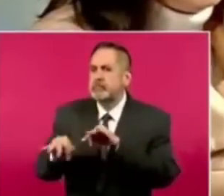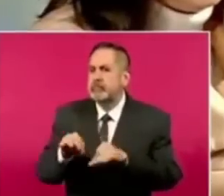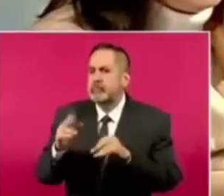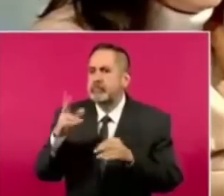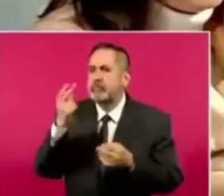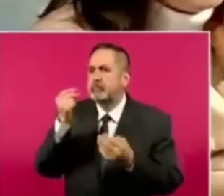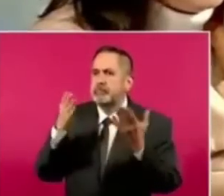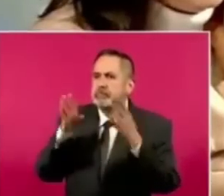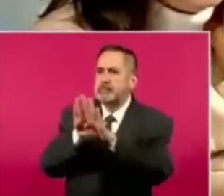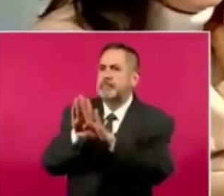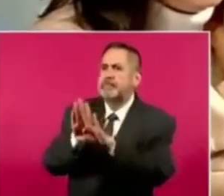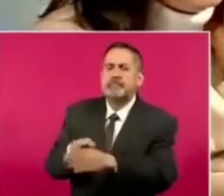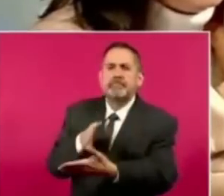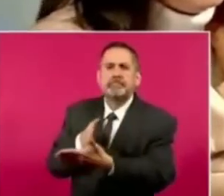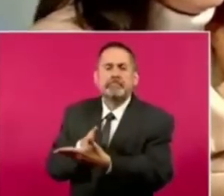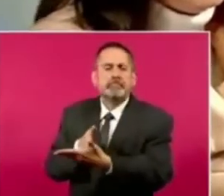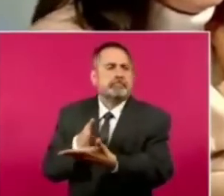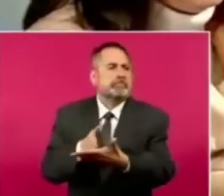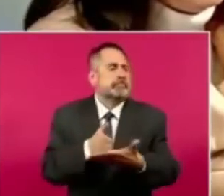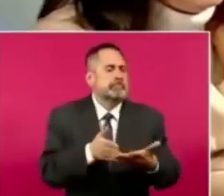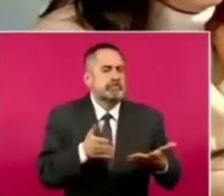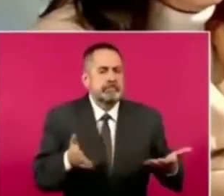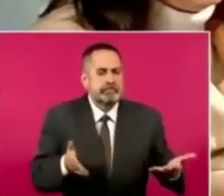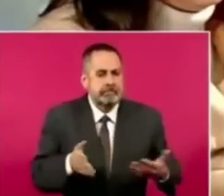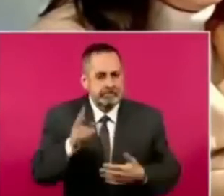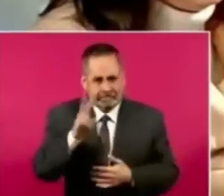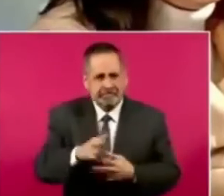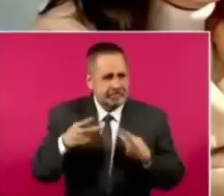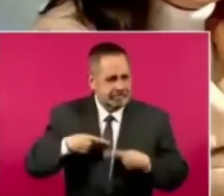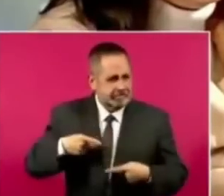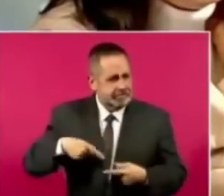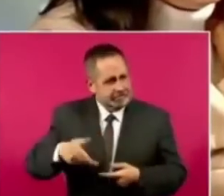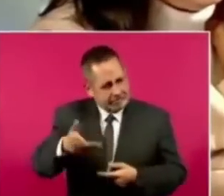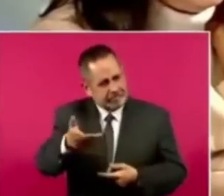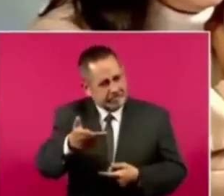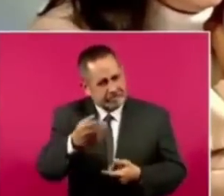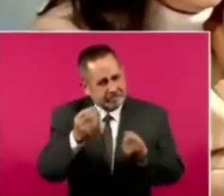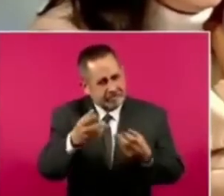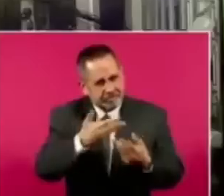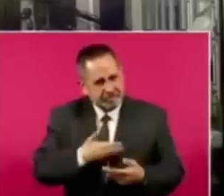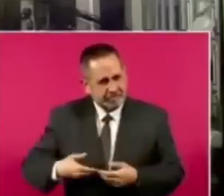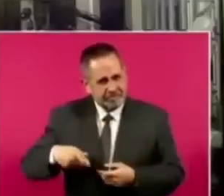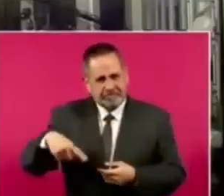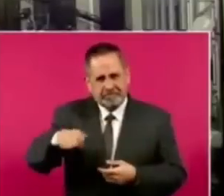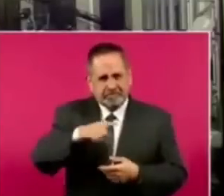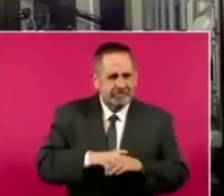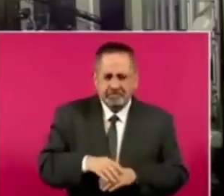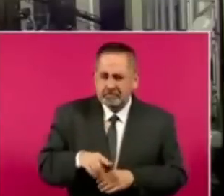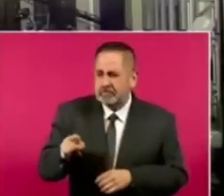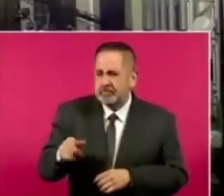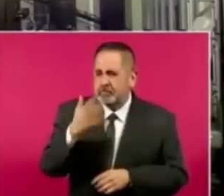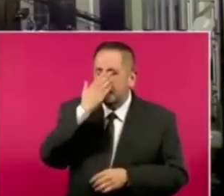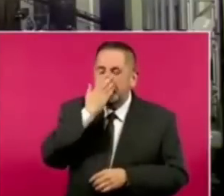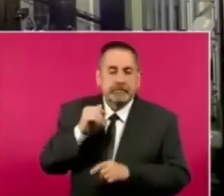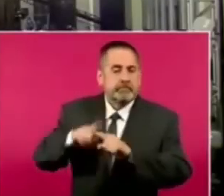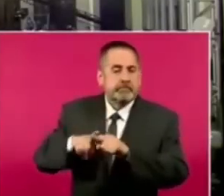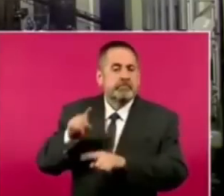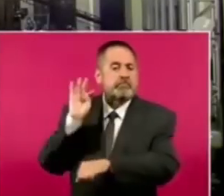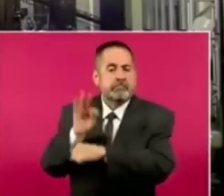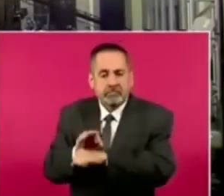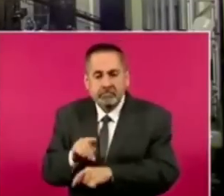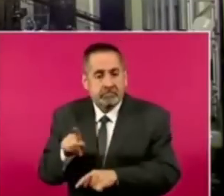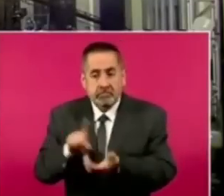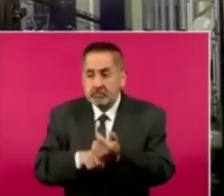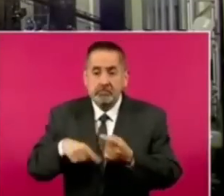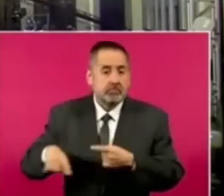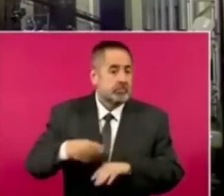lugares. Es gente, de verdad, presidente, en una condición de vulnerabilidad y de miedo.